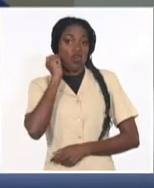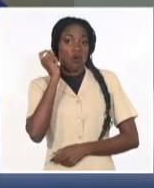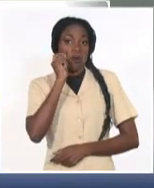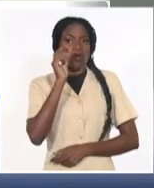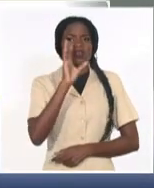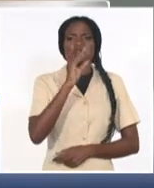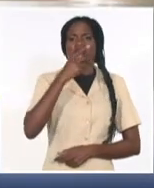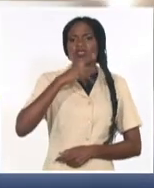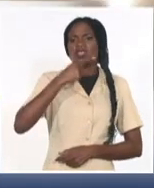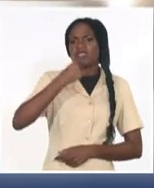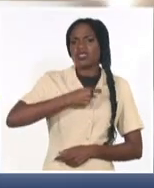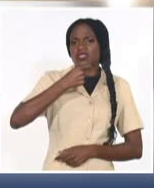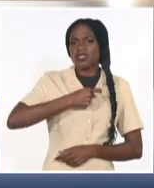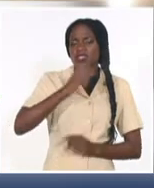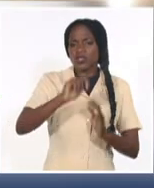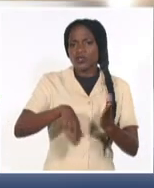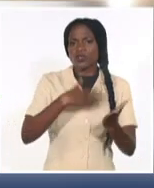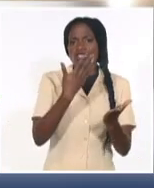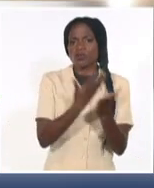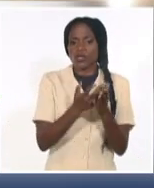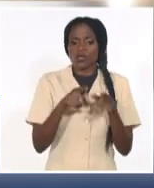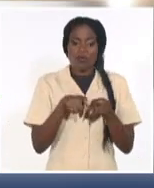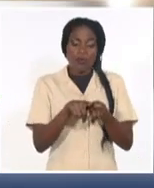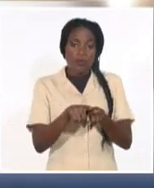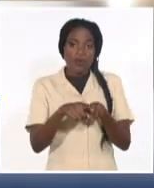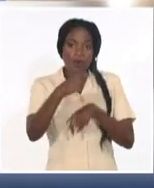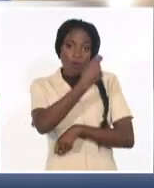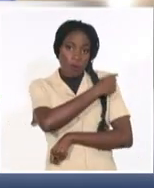esta es una propuesta que nos une.